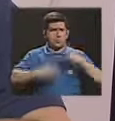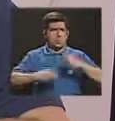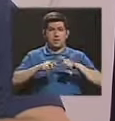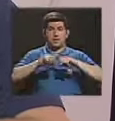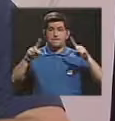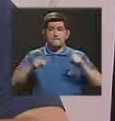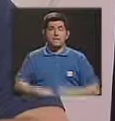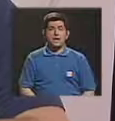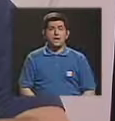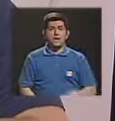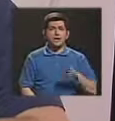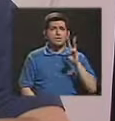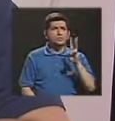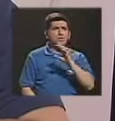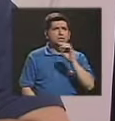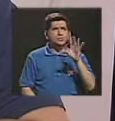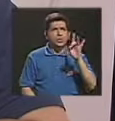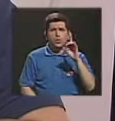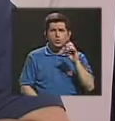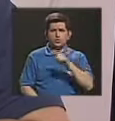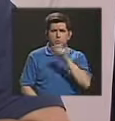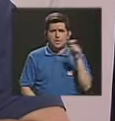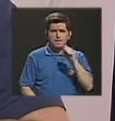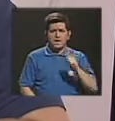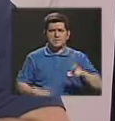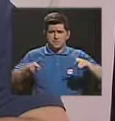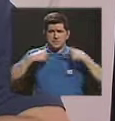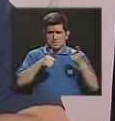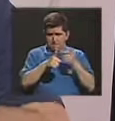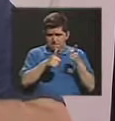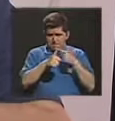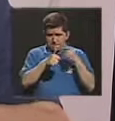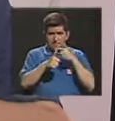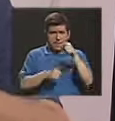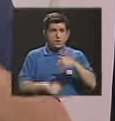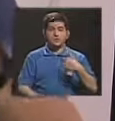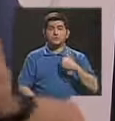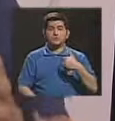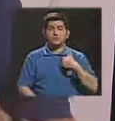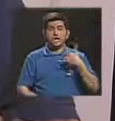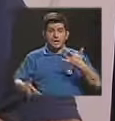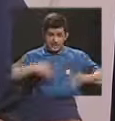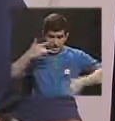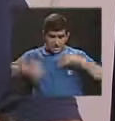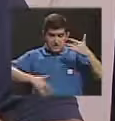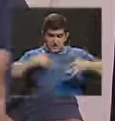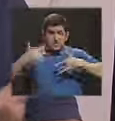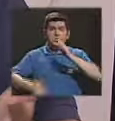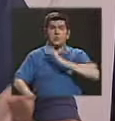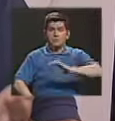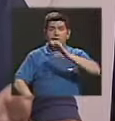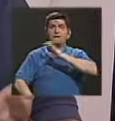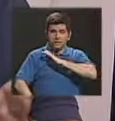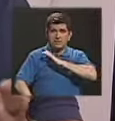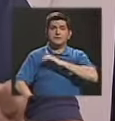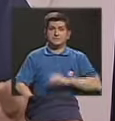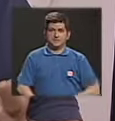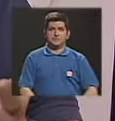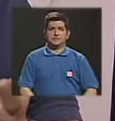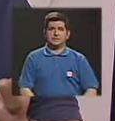anomalía y que en el transcurso de los primeros 6 o 8 meses de vida empiezan a presentar síntomas que se caracterizan por